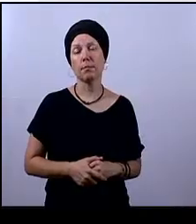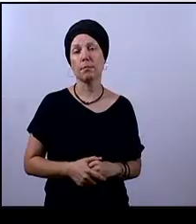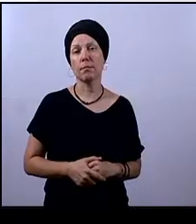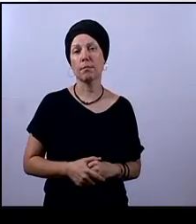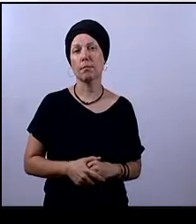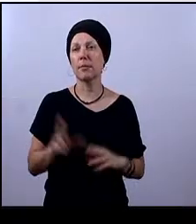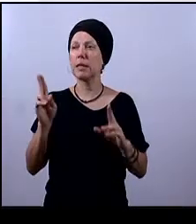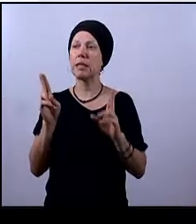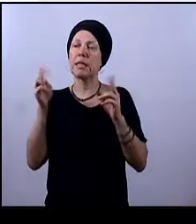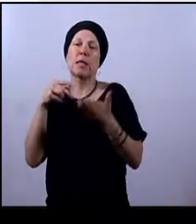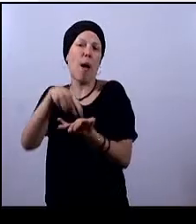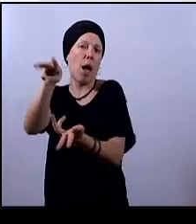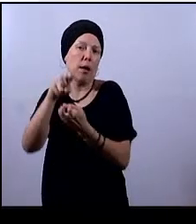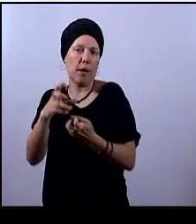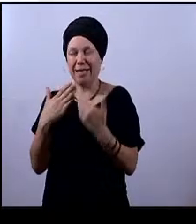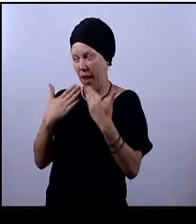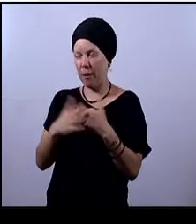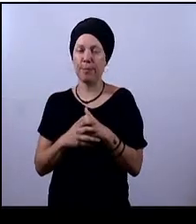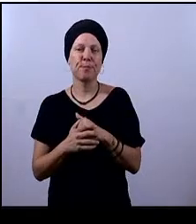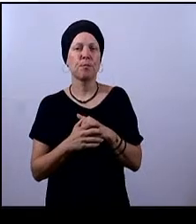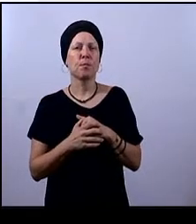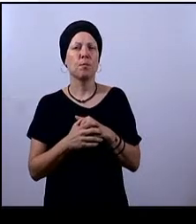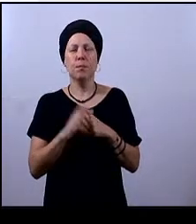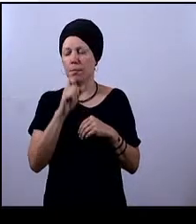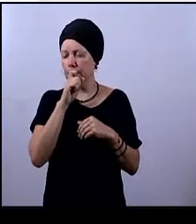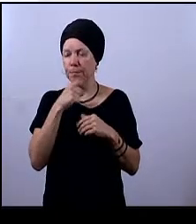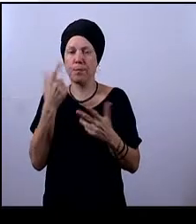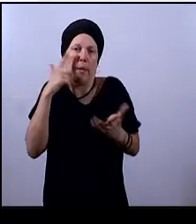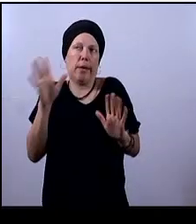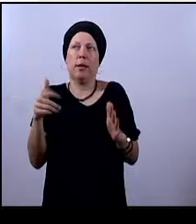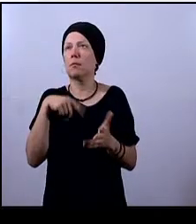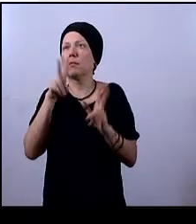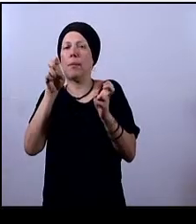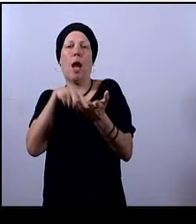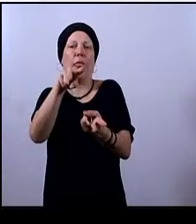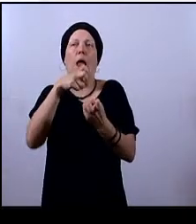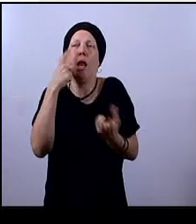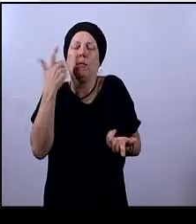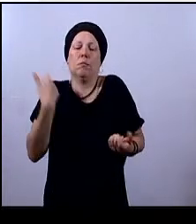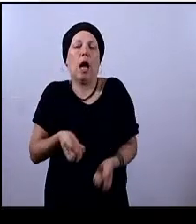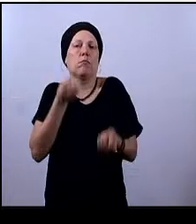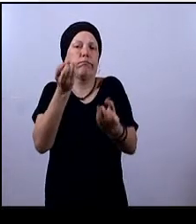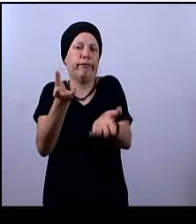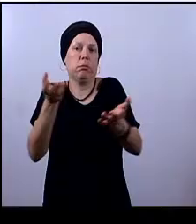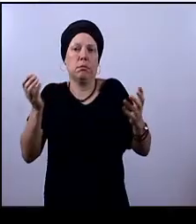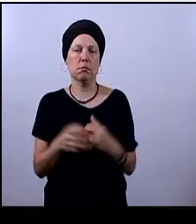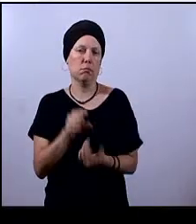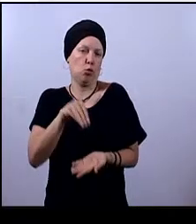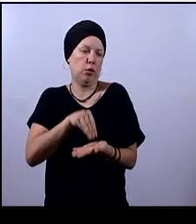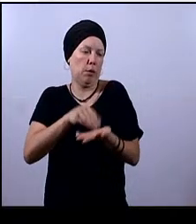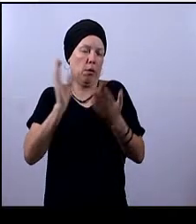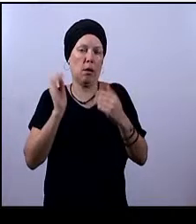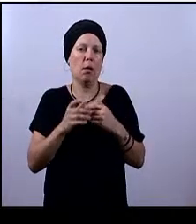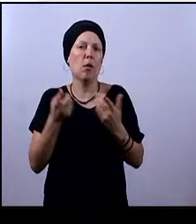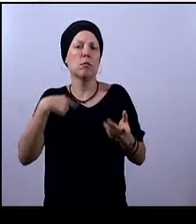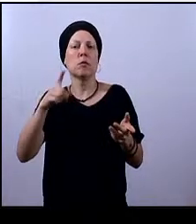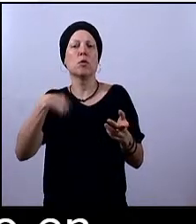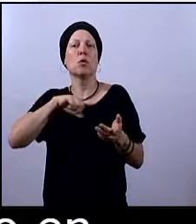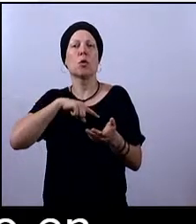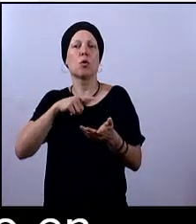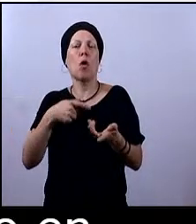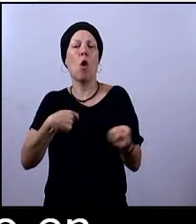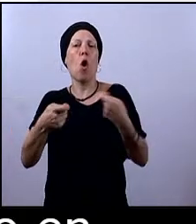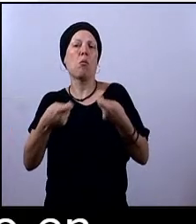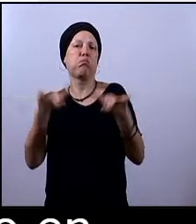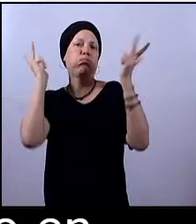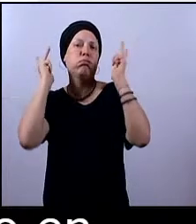En cuanto a los aranceles, gracias. Vamos a ver, nosotros lo hemos manifestado en otras ocasiones, somos defensores del libre